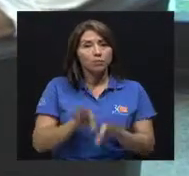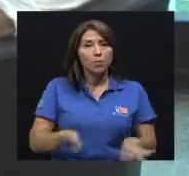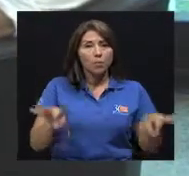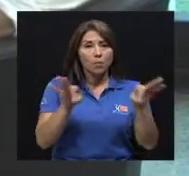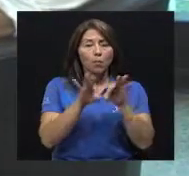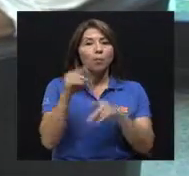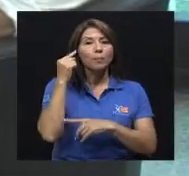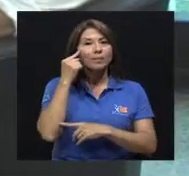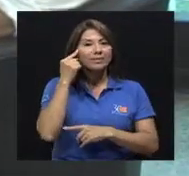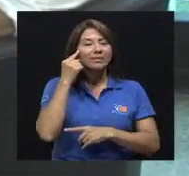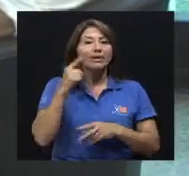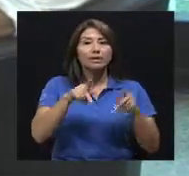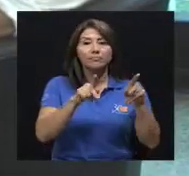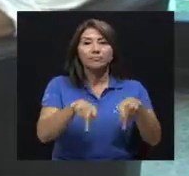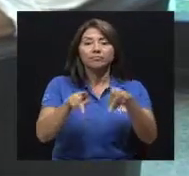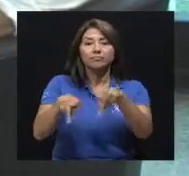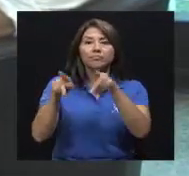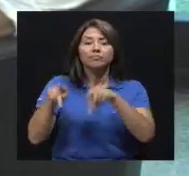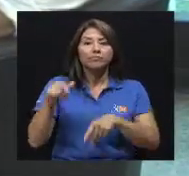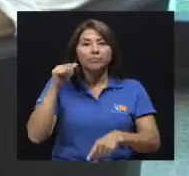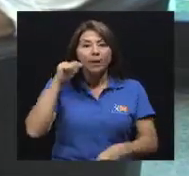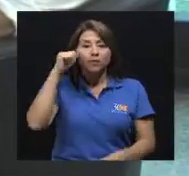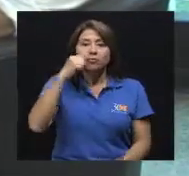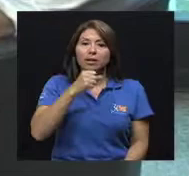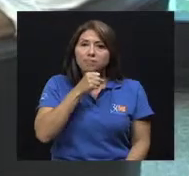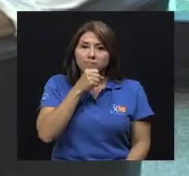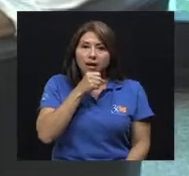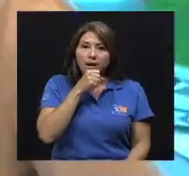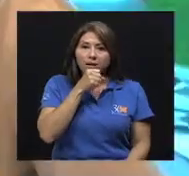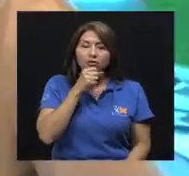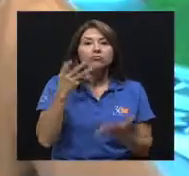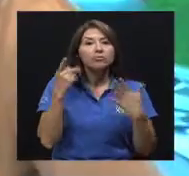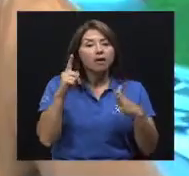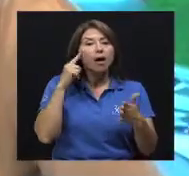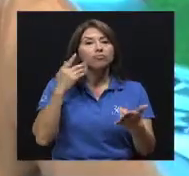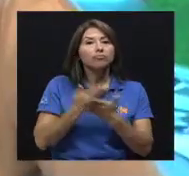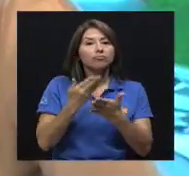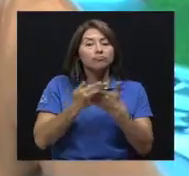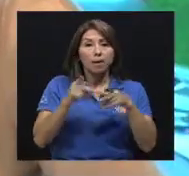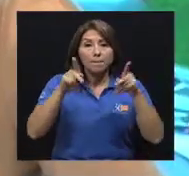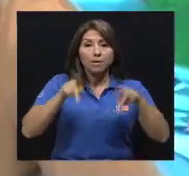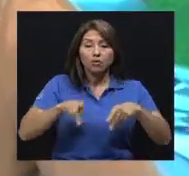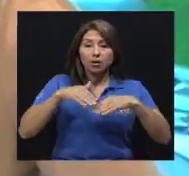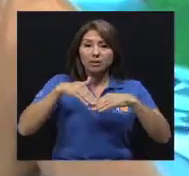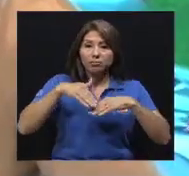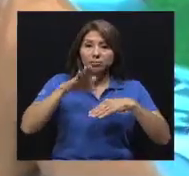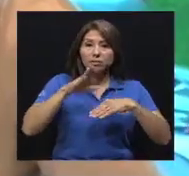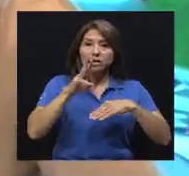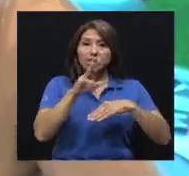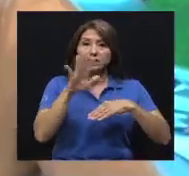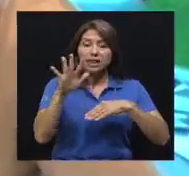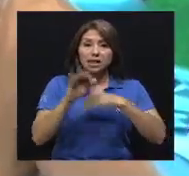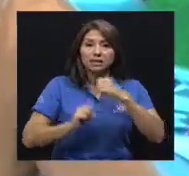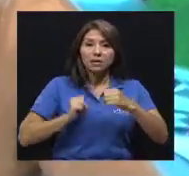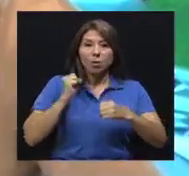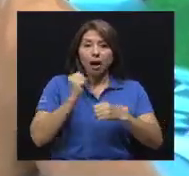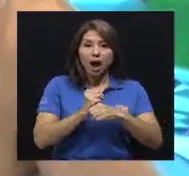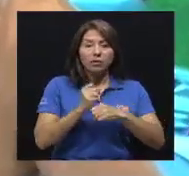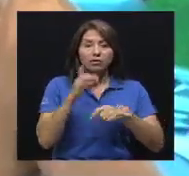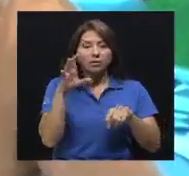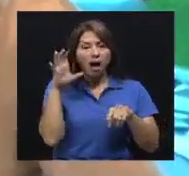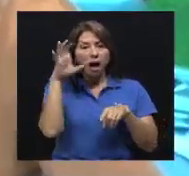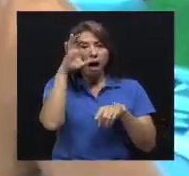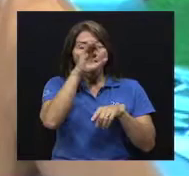muy importante pensar también en nuestra población adulta mayor, Pablo, porque se ha comprobado que las personas mayores de 65 años son a quienes se